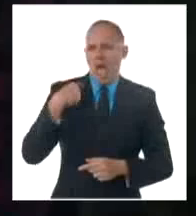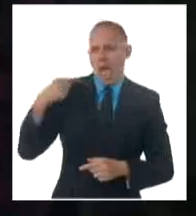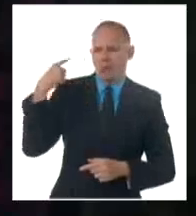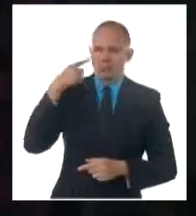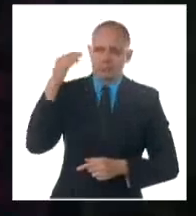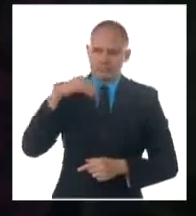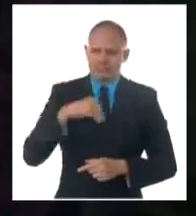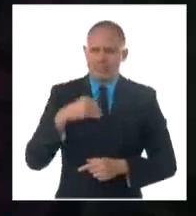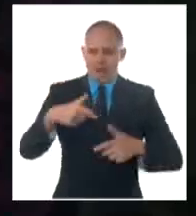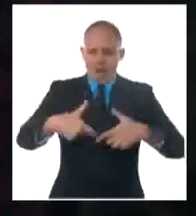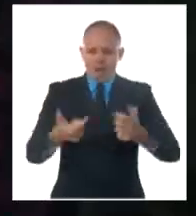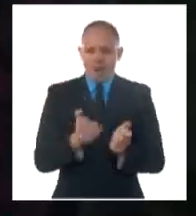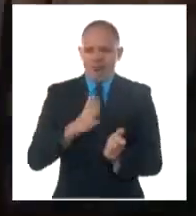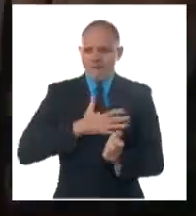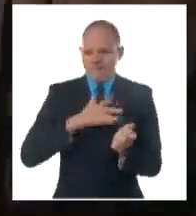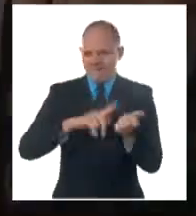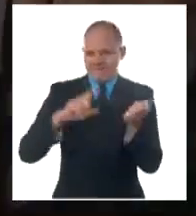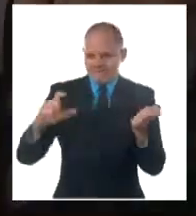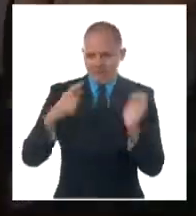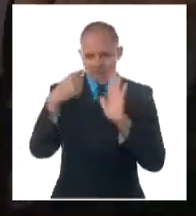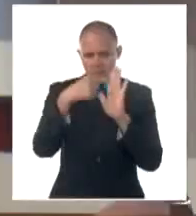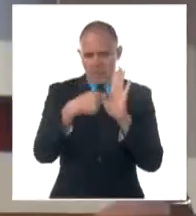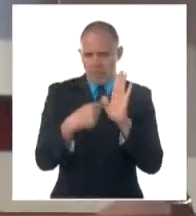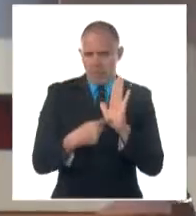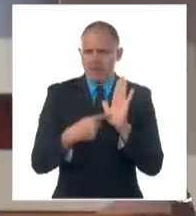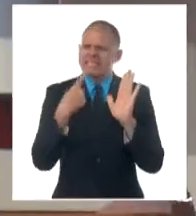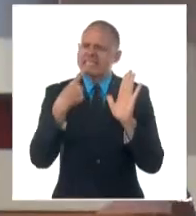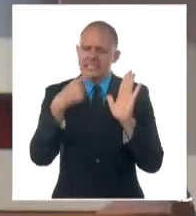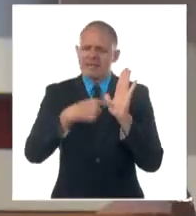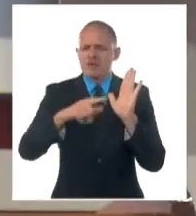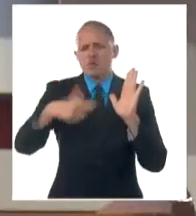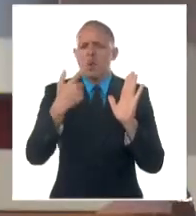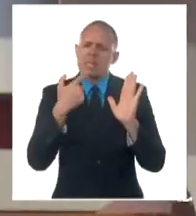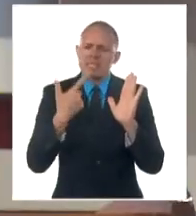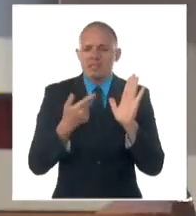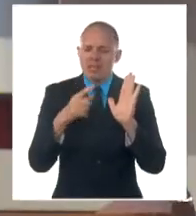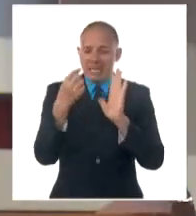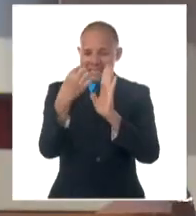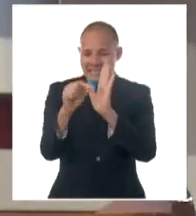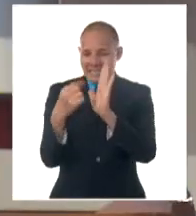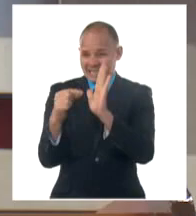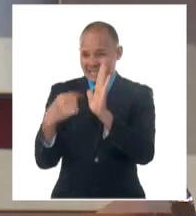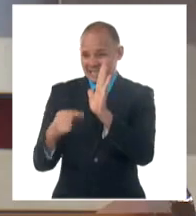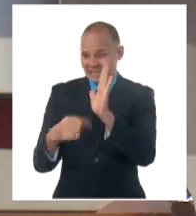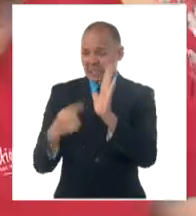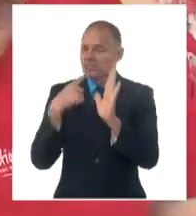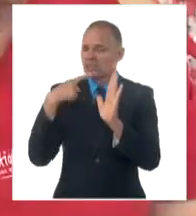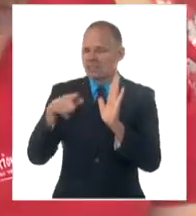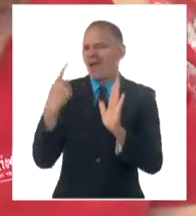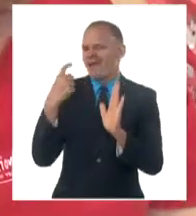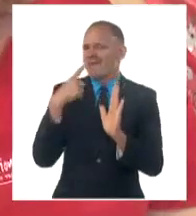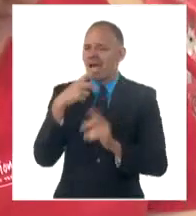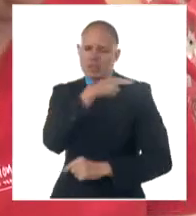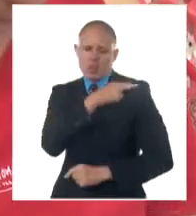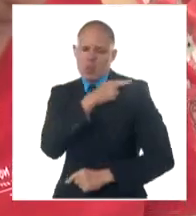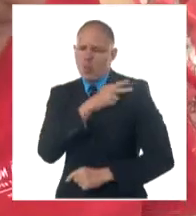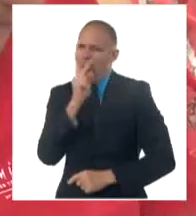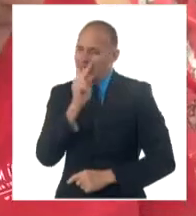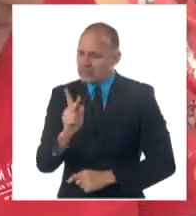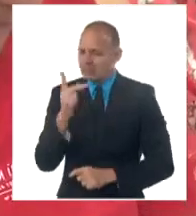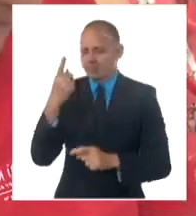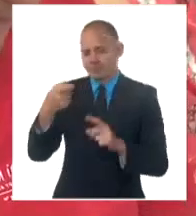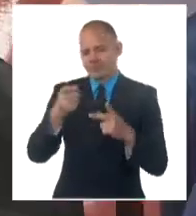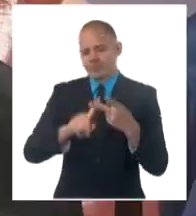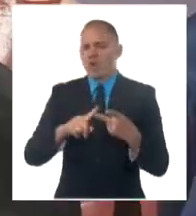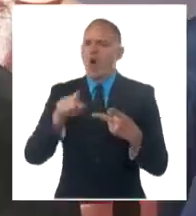Partido, así como la atención a las principales preocupaciones del pueblo. La política de cuadros, la atención a organizaciones como los Comités de Defensa